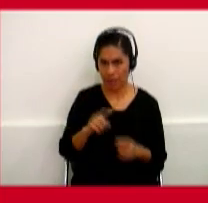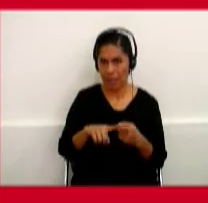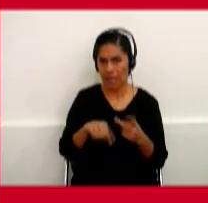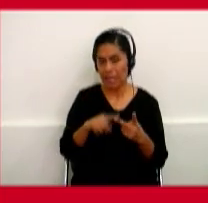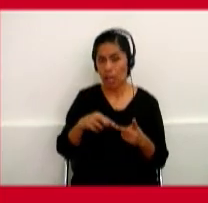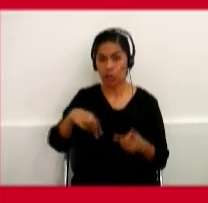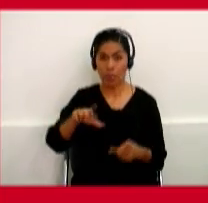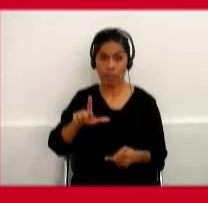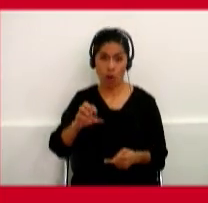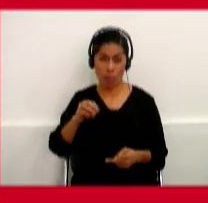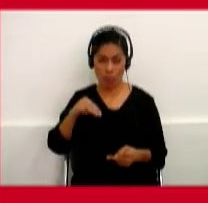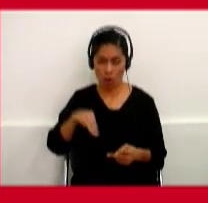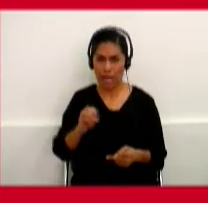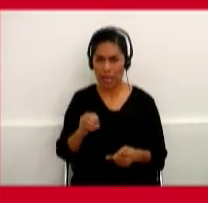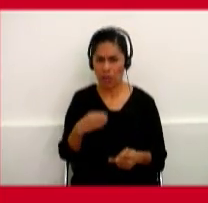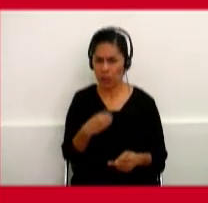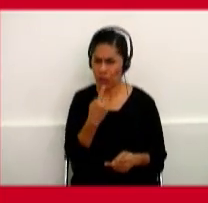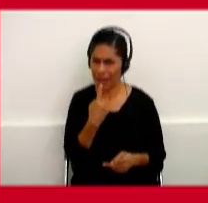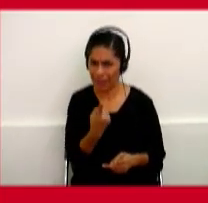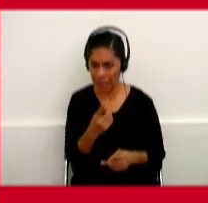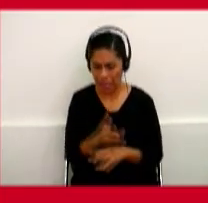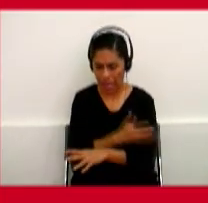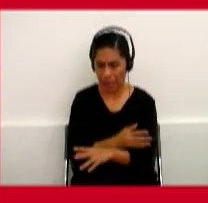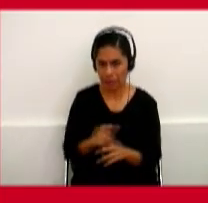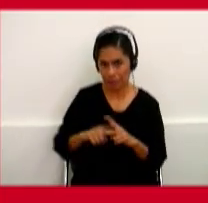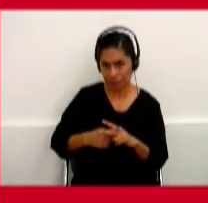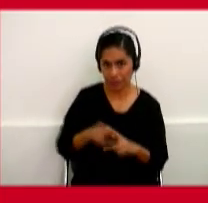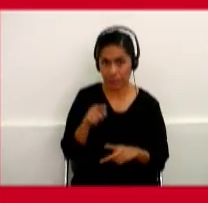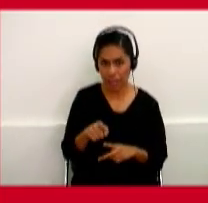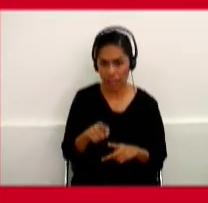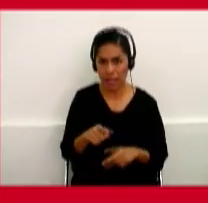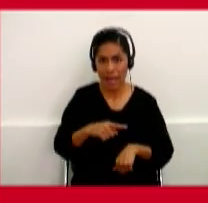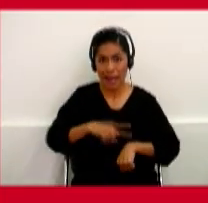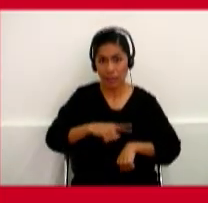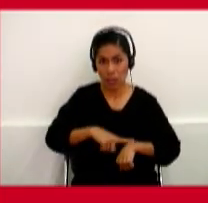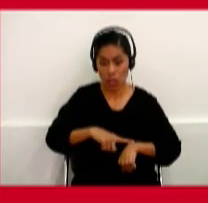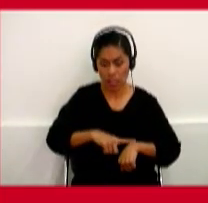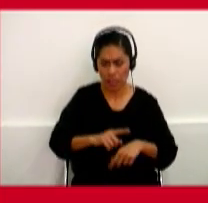al inicio, como hicimos un cambio en las horas en las que se tomaba la muestra,